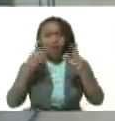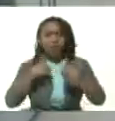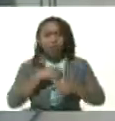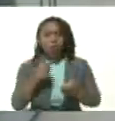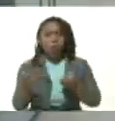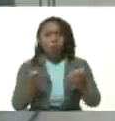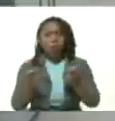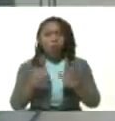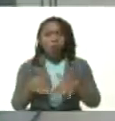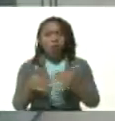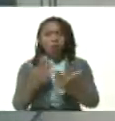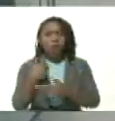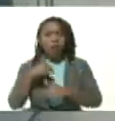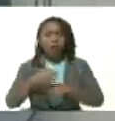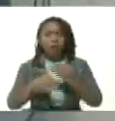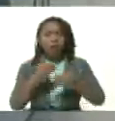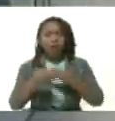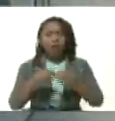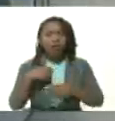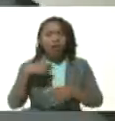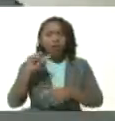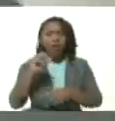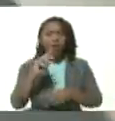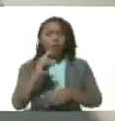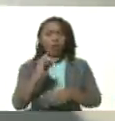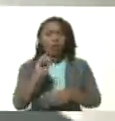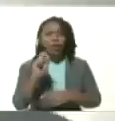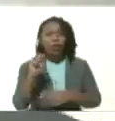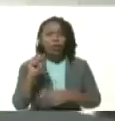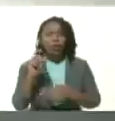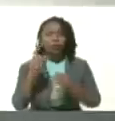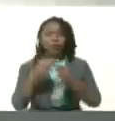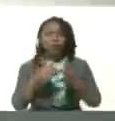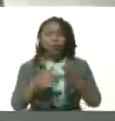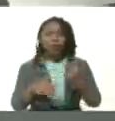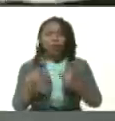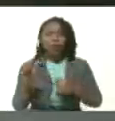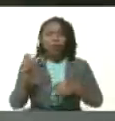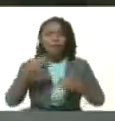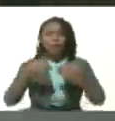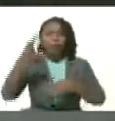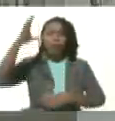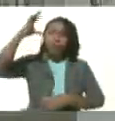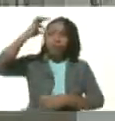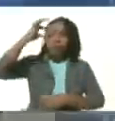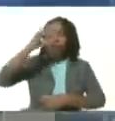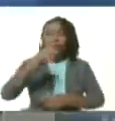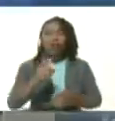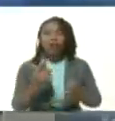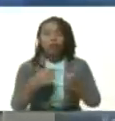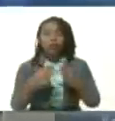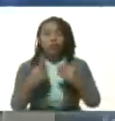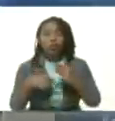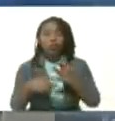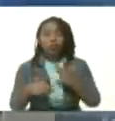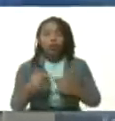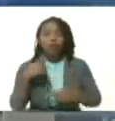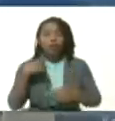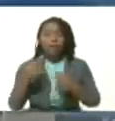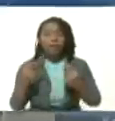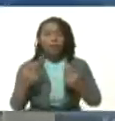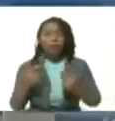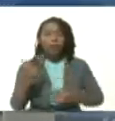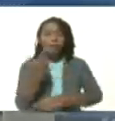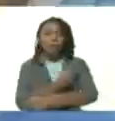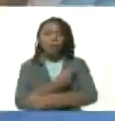las cuales se destacan el área de sólidos, el área de semisólidos, el área de líquidos, gotas, y como bien dijo el doctor, estamos reactivando el área de